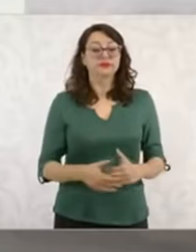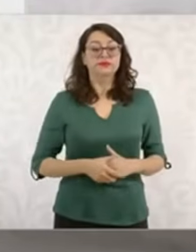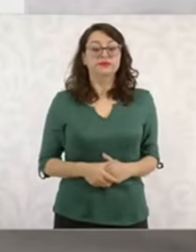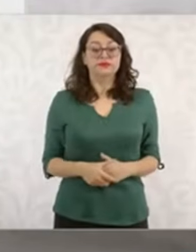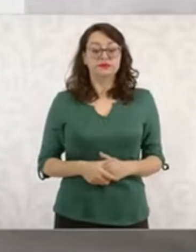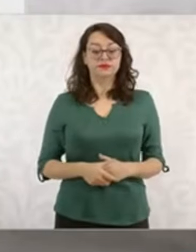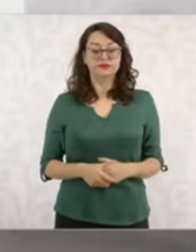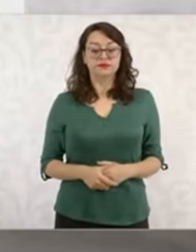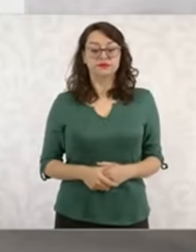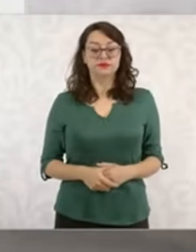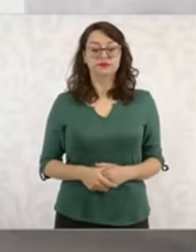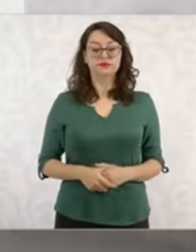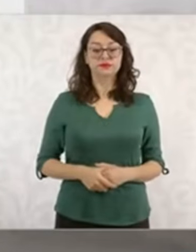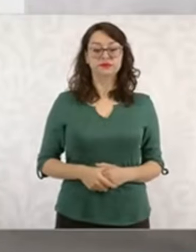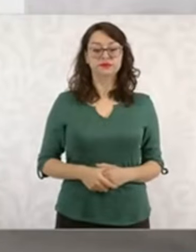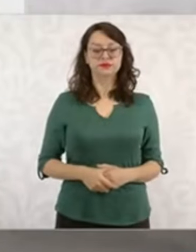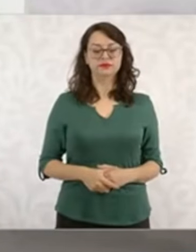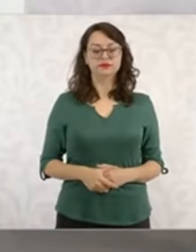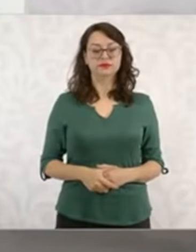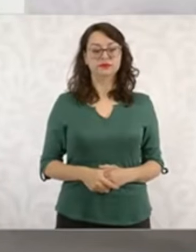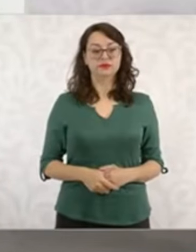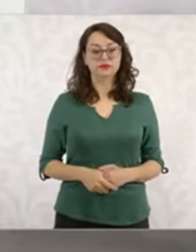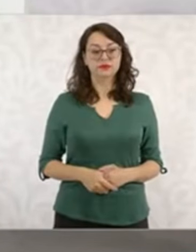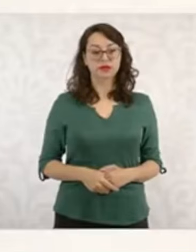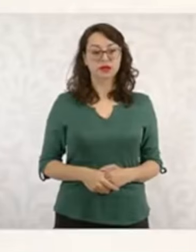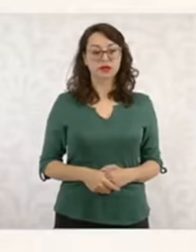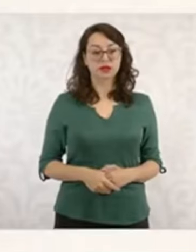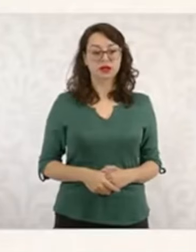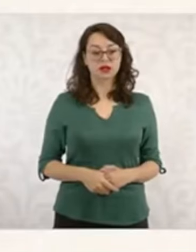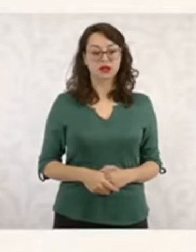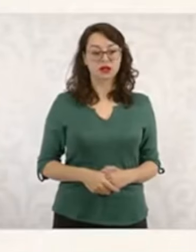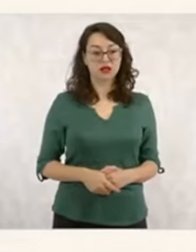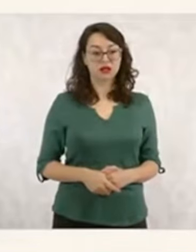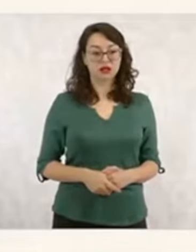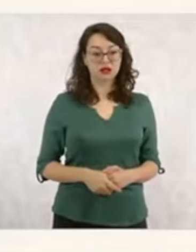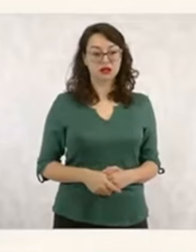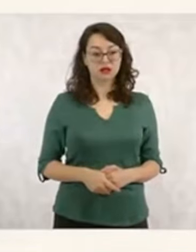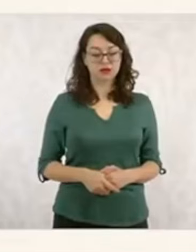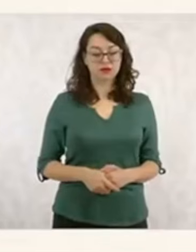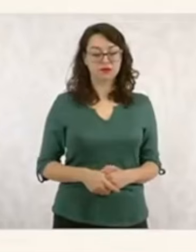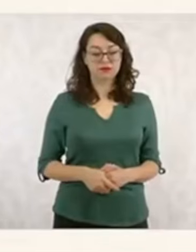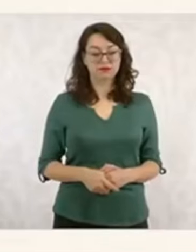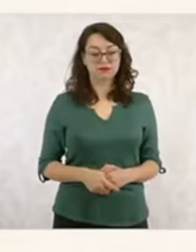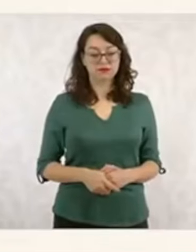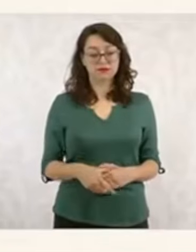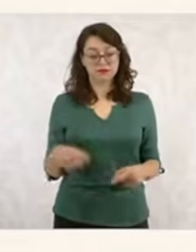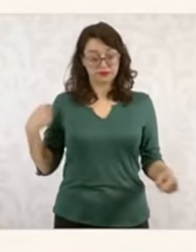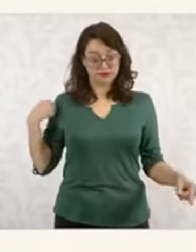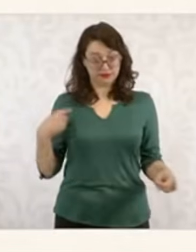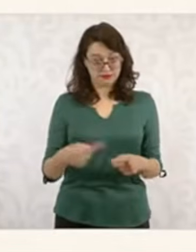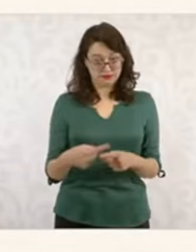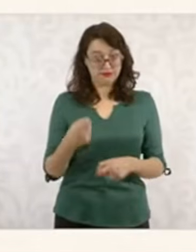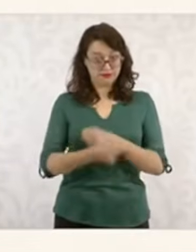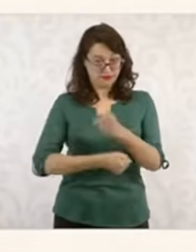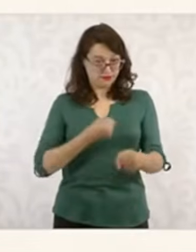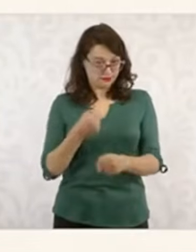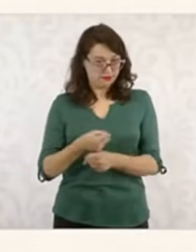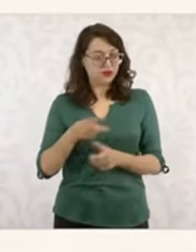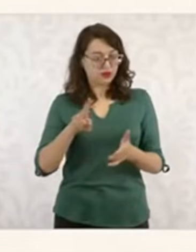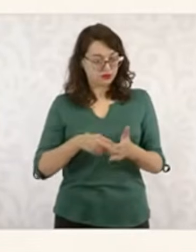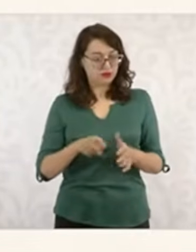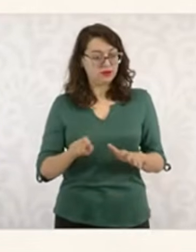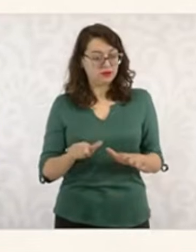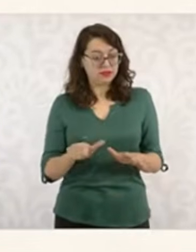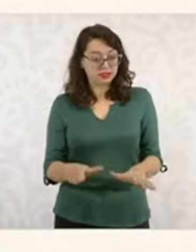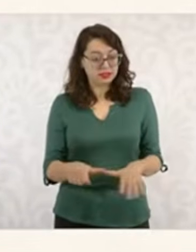En la actualidad, entre los casos que han ocurrido este año, tenemos